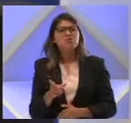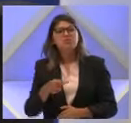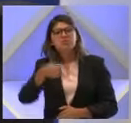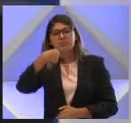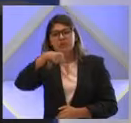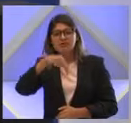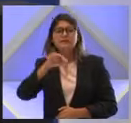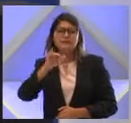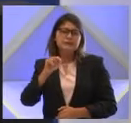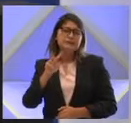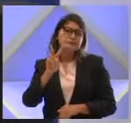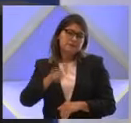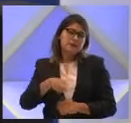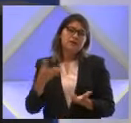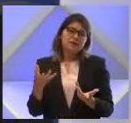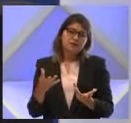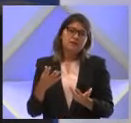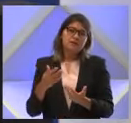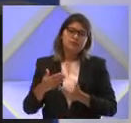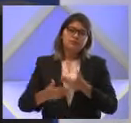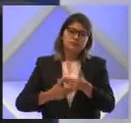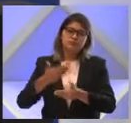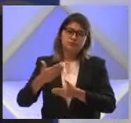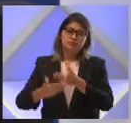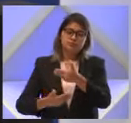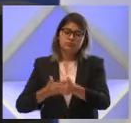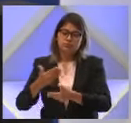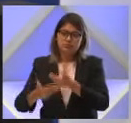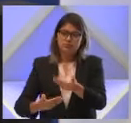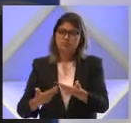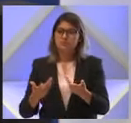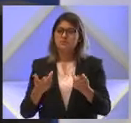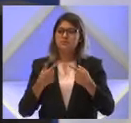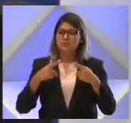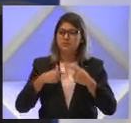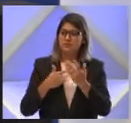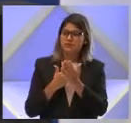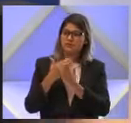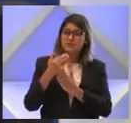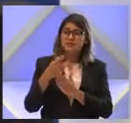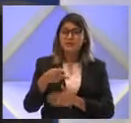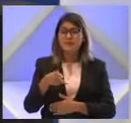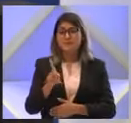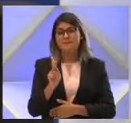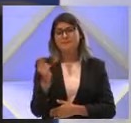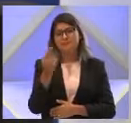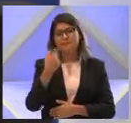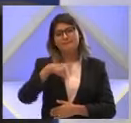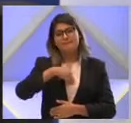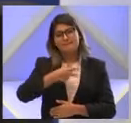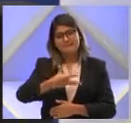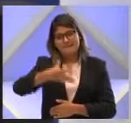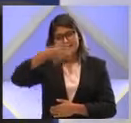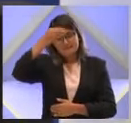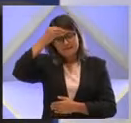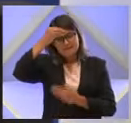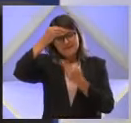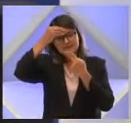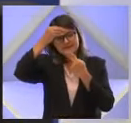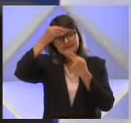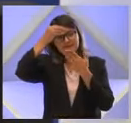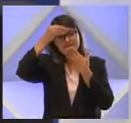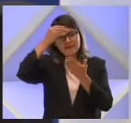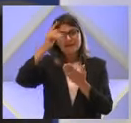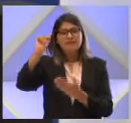regalo del avance de la civilización pero hay que aprender a utilizar los recursos de la